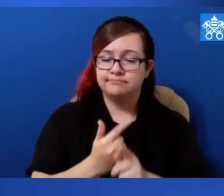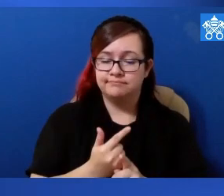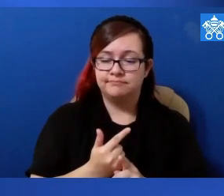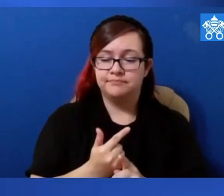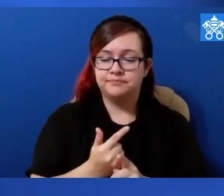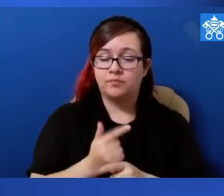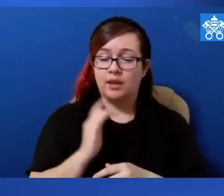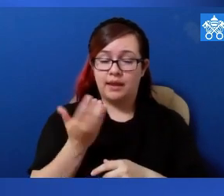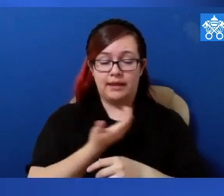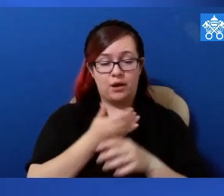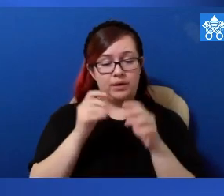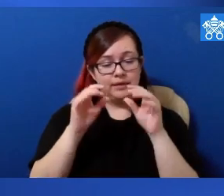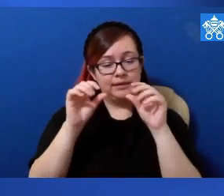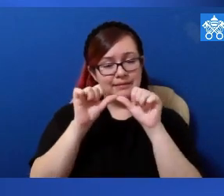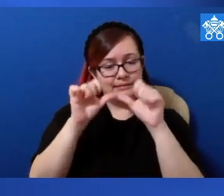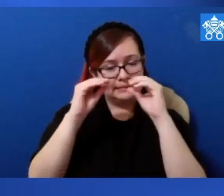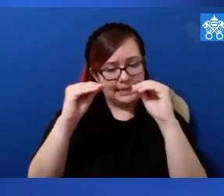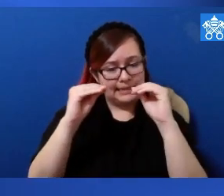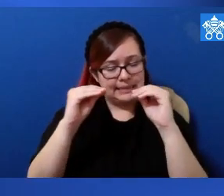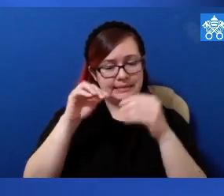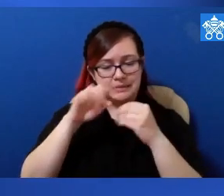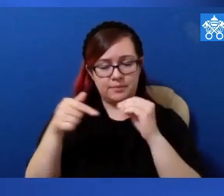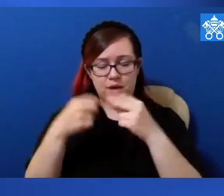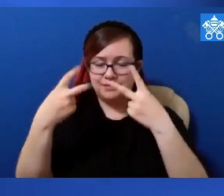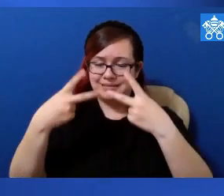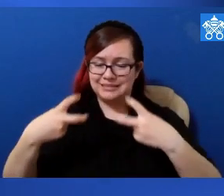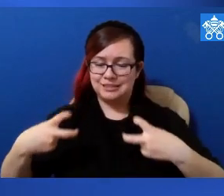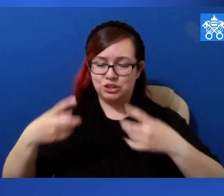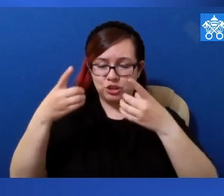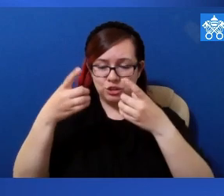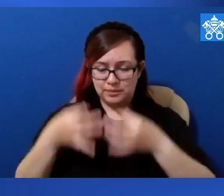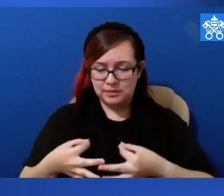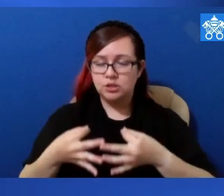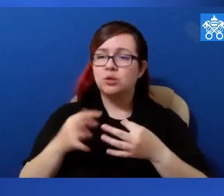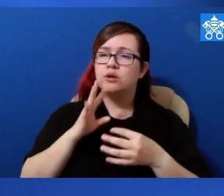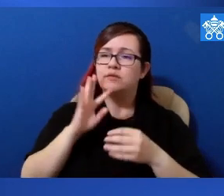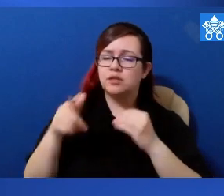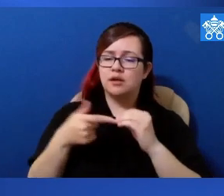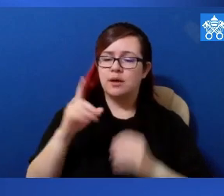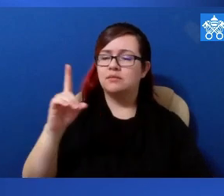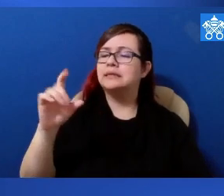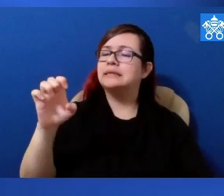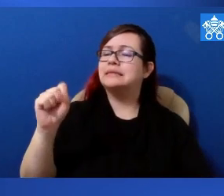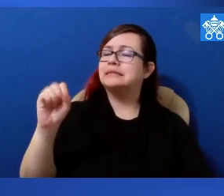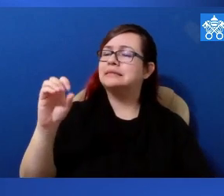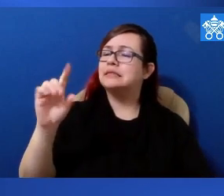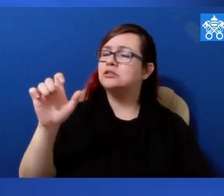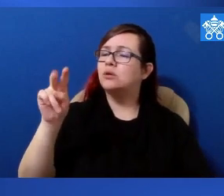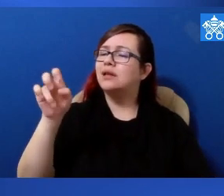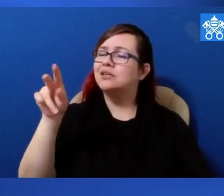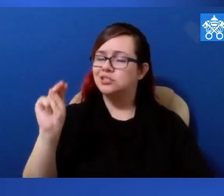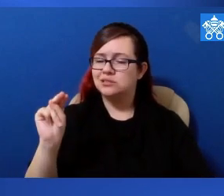Queridos hermanos y hermanas, en nuestra catequesis sobre el discernimiento hemos hablado anteriormente de